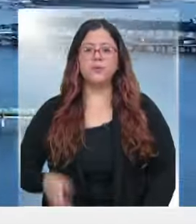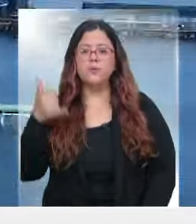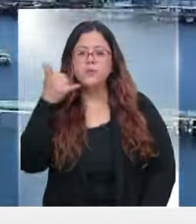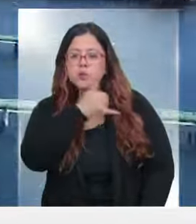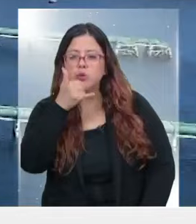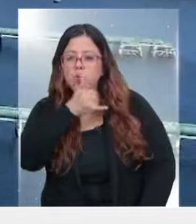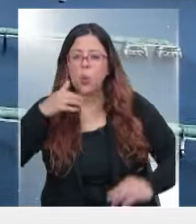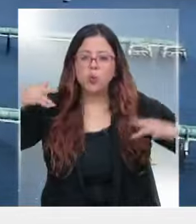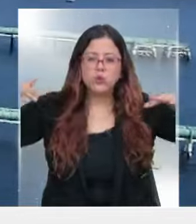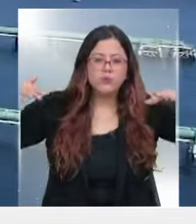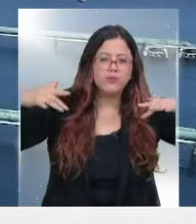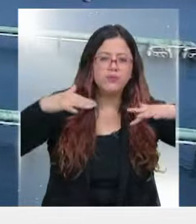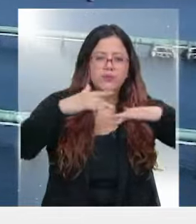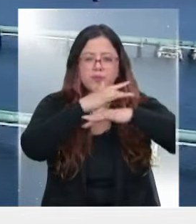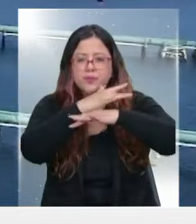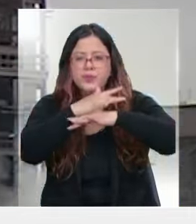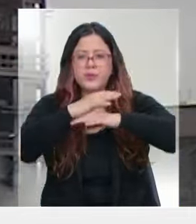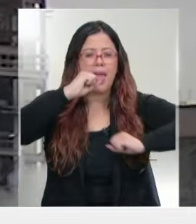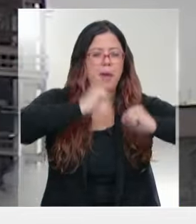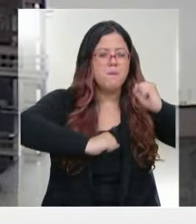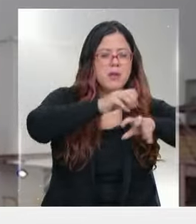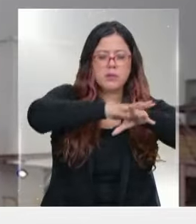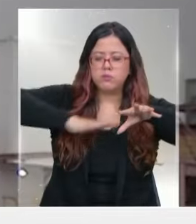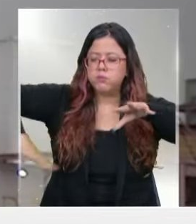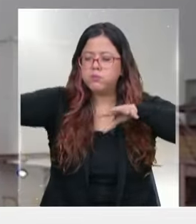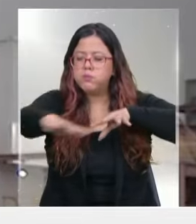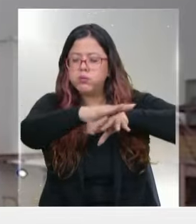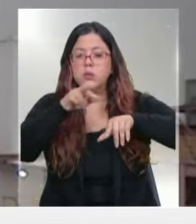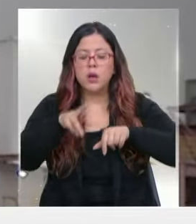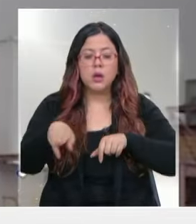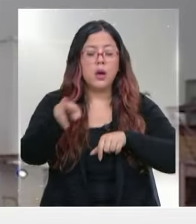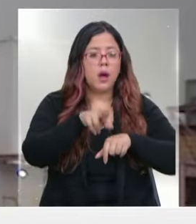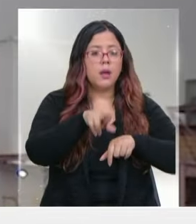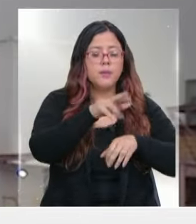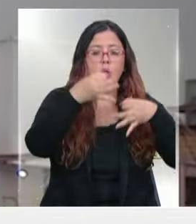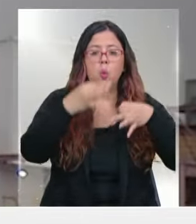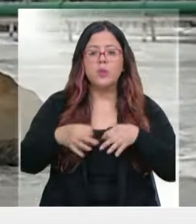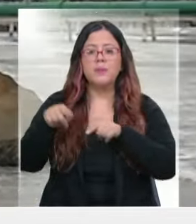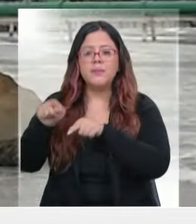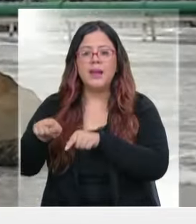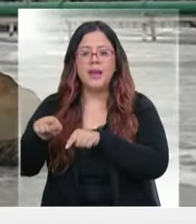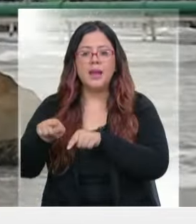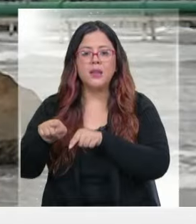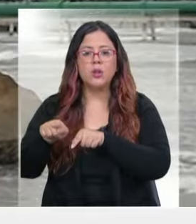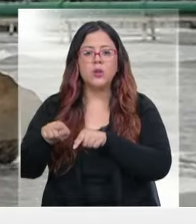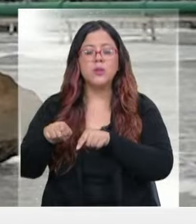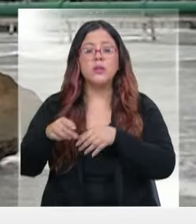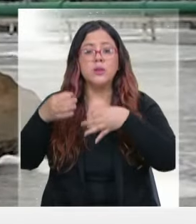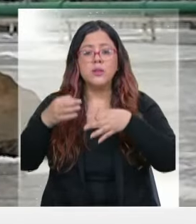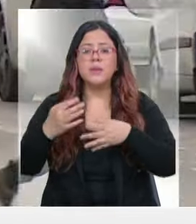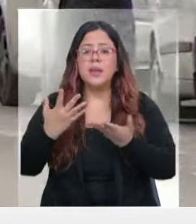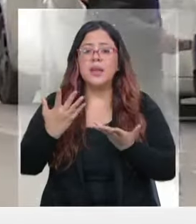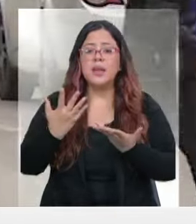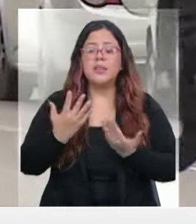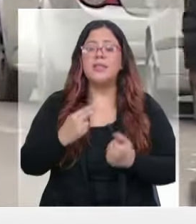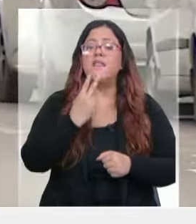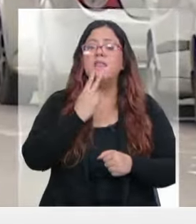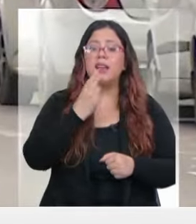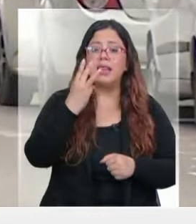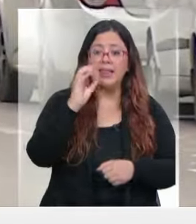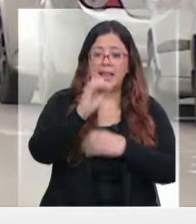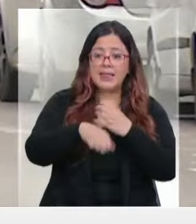Contaminación, zona de sacrificio y cordón industrial. Estas son las palabras que más se repiten en este rincón del país. Uno donde vivir por casi 30